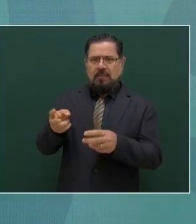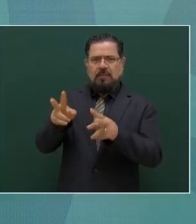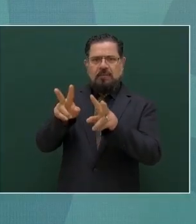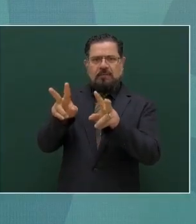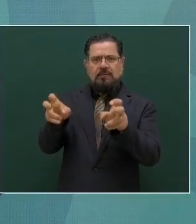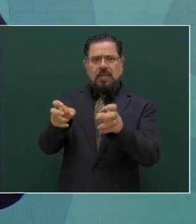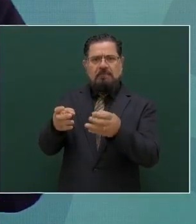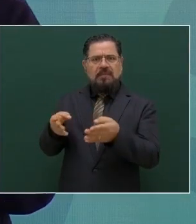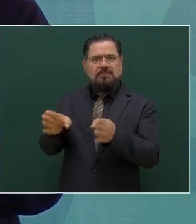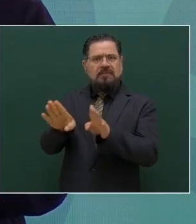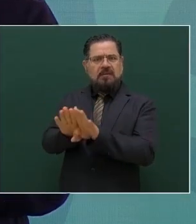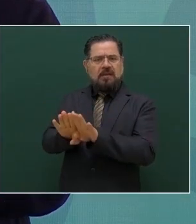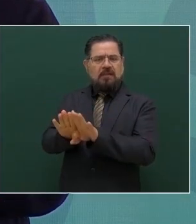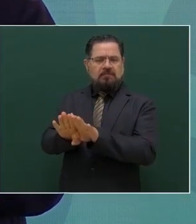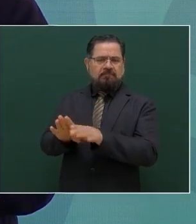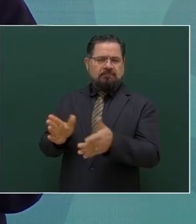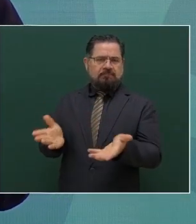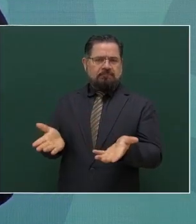los